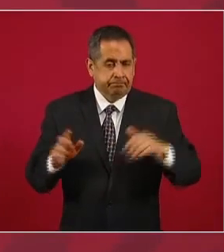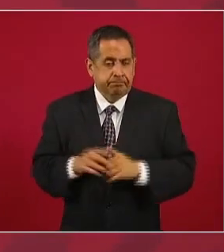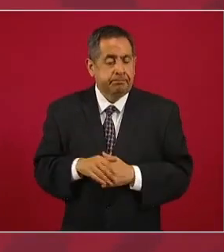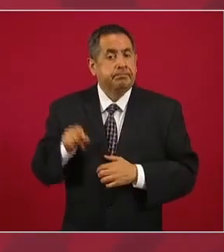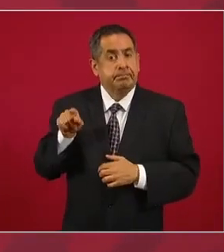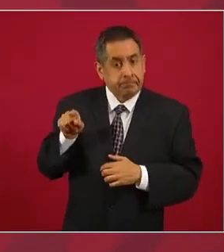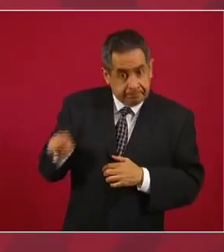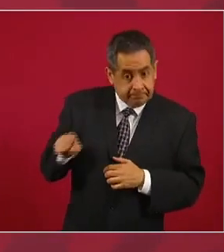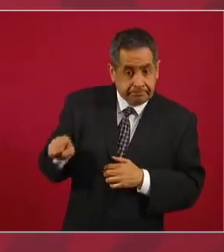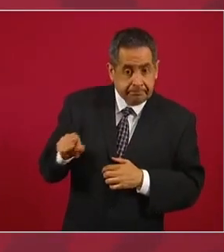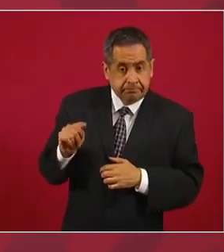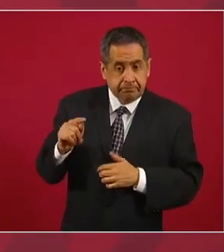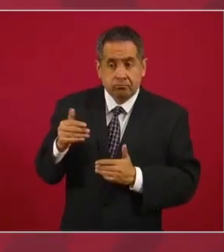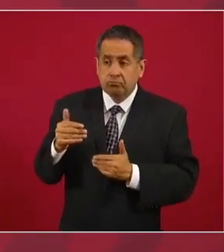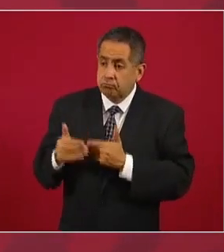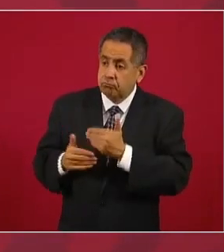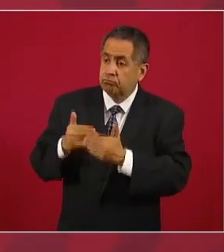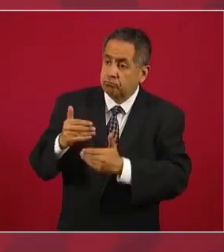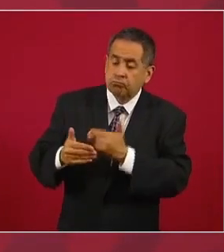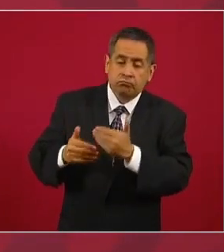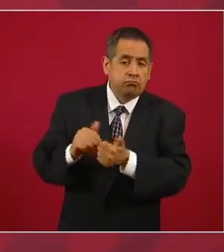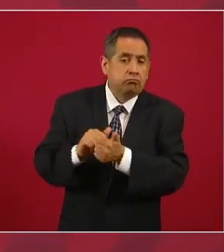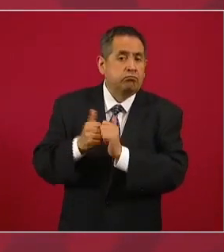fue avanzando también